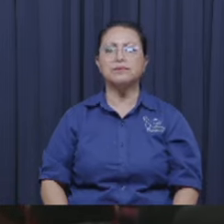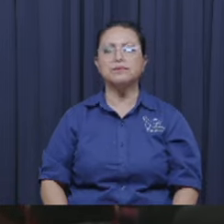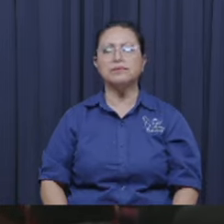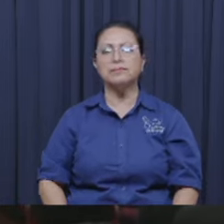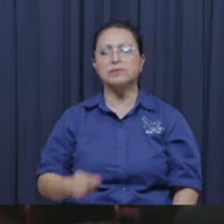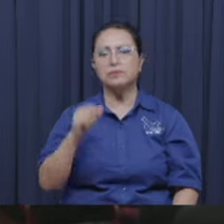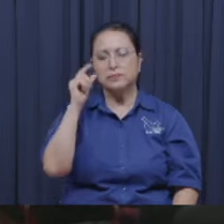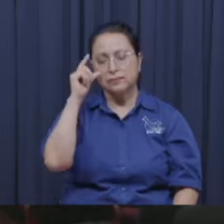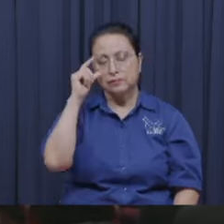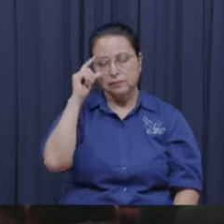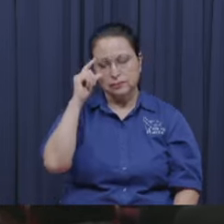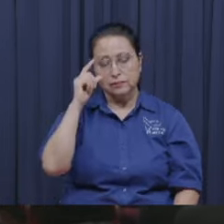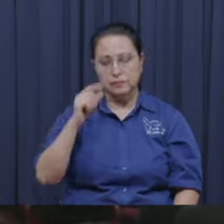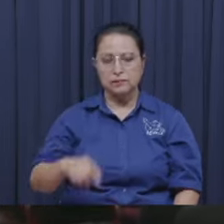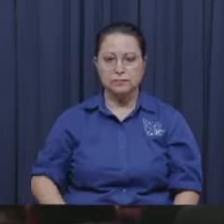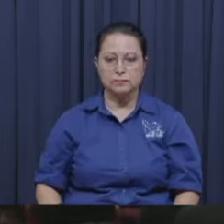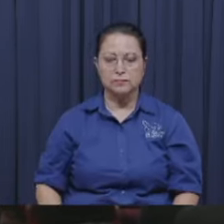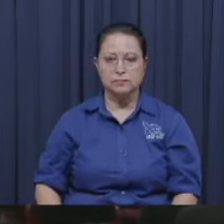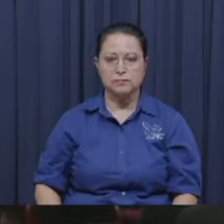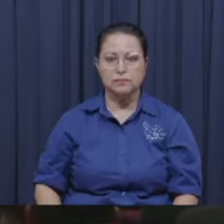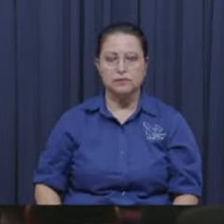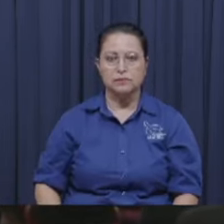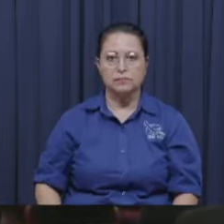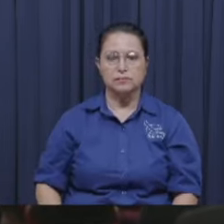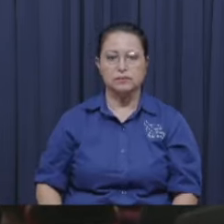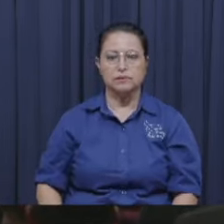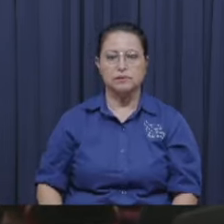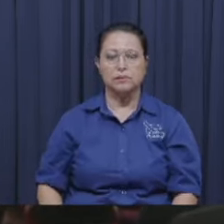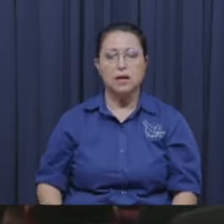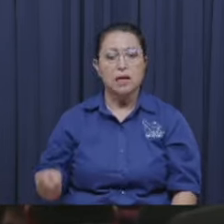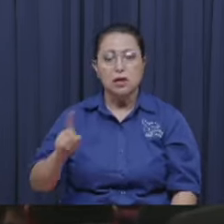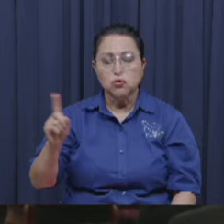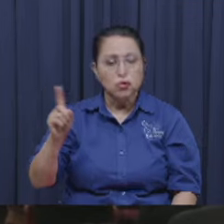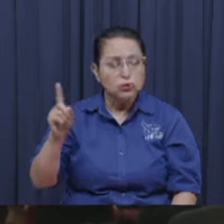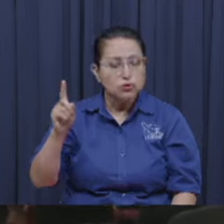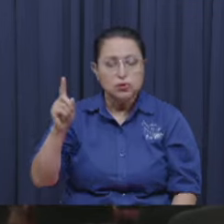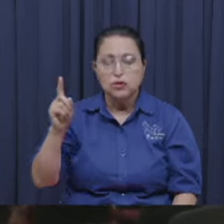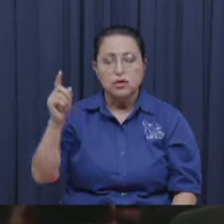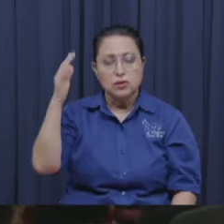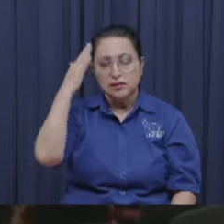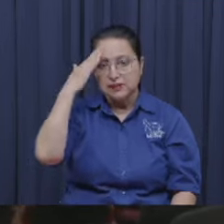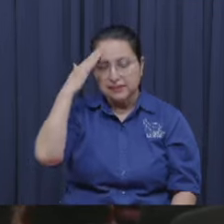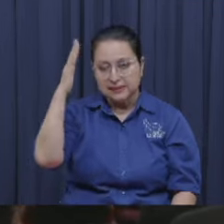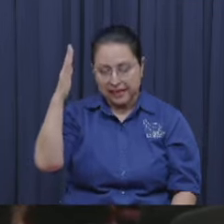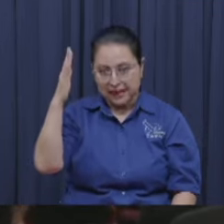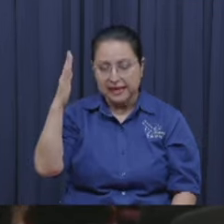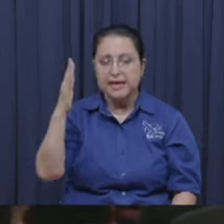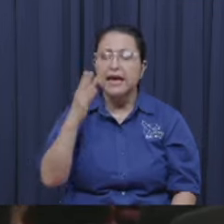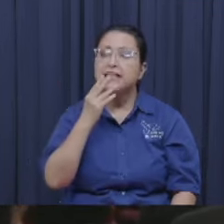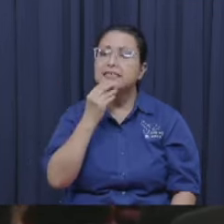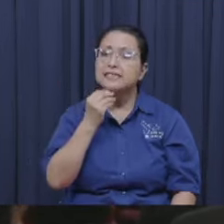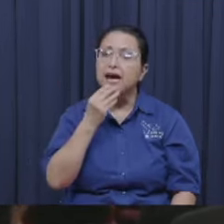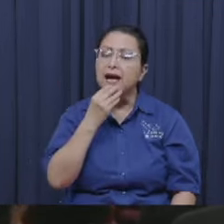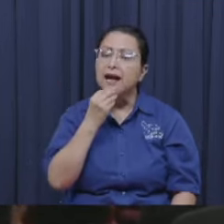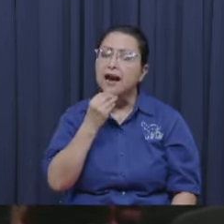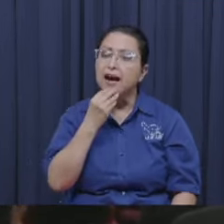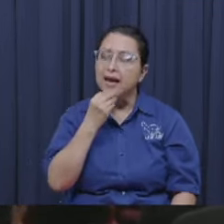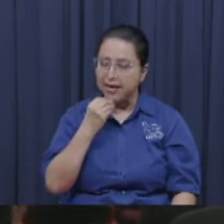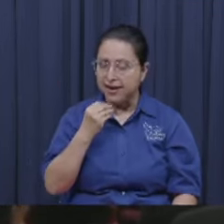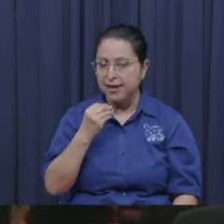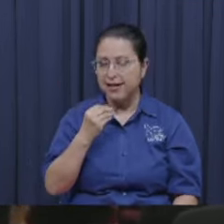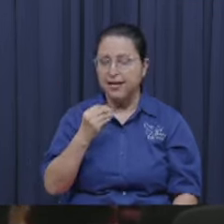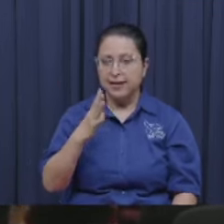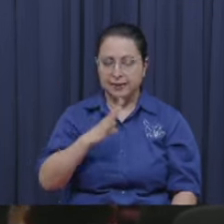de esto. Para empezar, no sé si ya respondieron los israelitas. Dicen que tienen una bomba terrible que